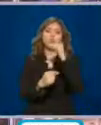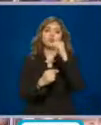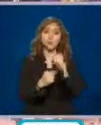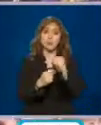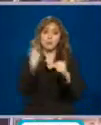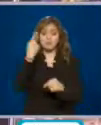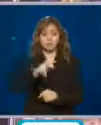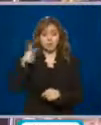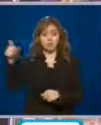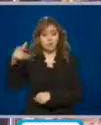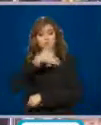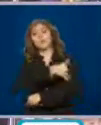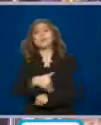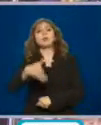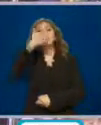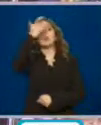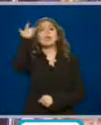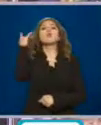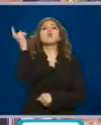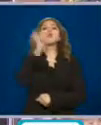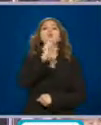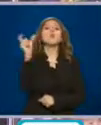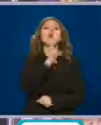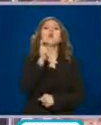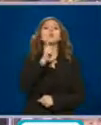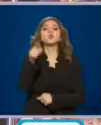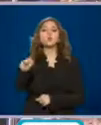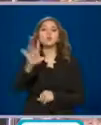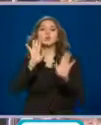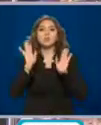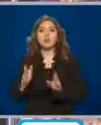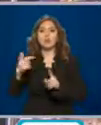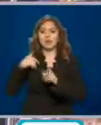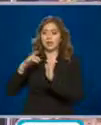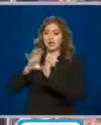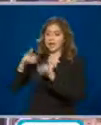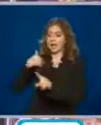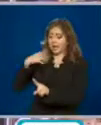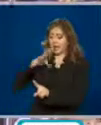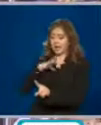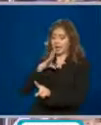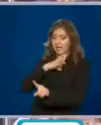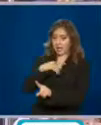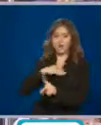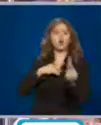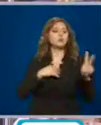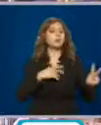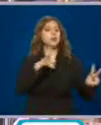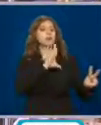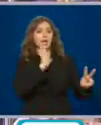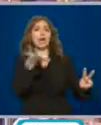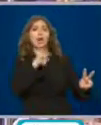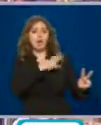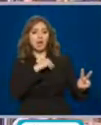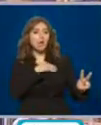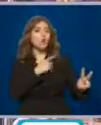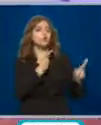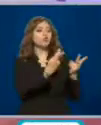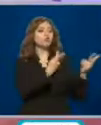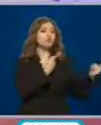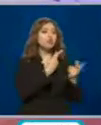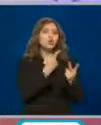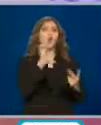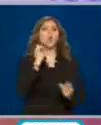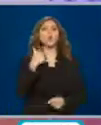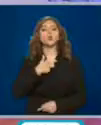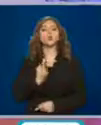el caso de una familia que se reconstruye, es decir, tú ya tienes hijos, yo tengo hijos, o puede ser que nada más uno de los dos, y en algunos casos, bueno,